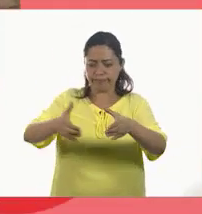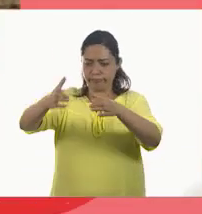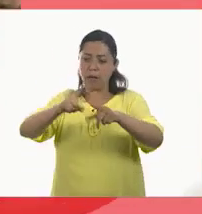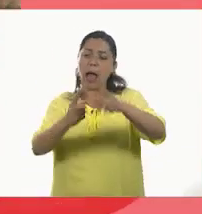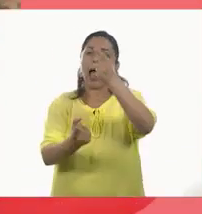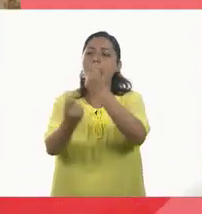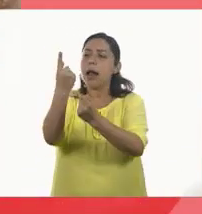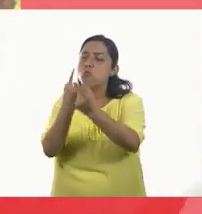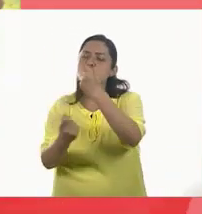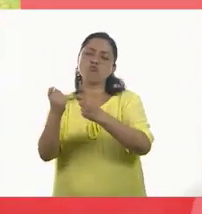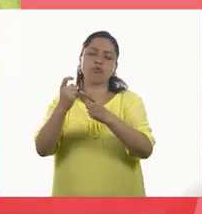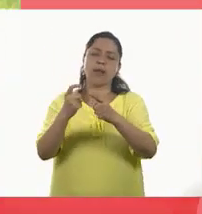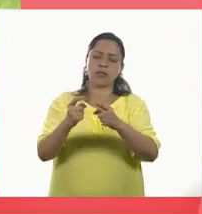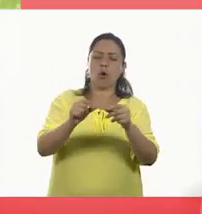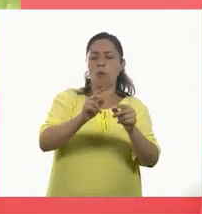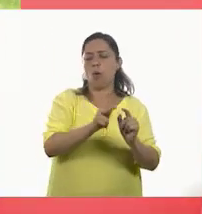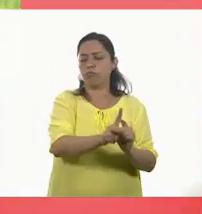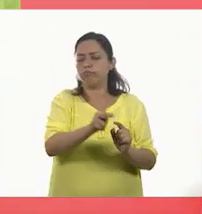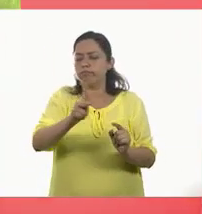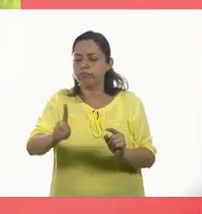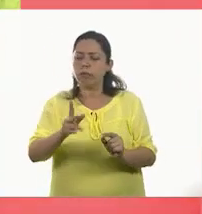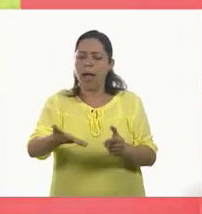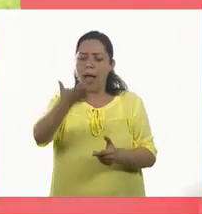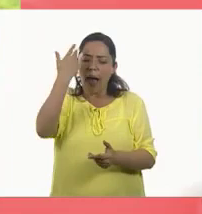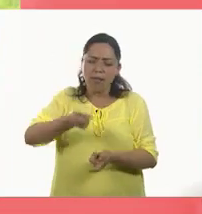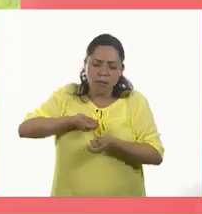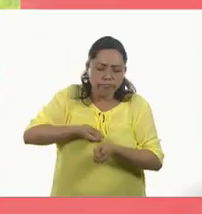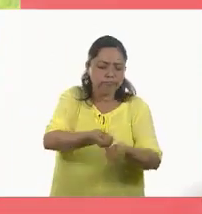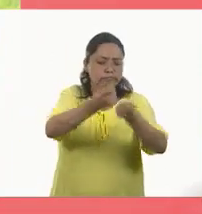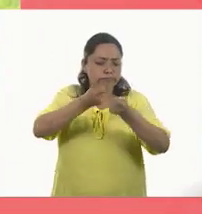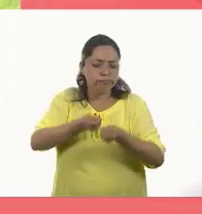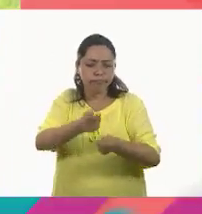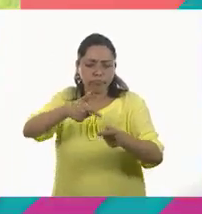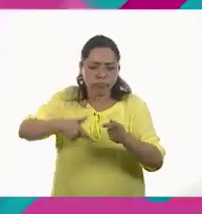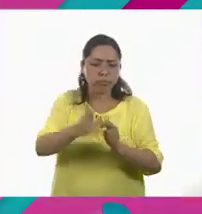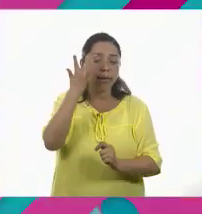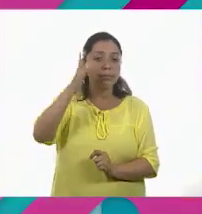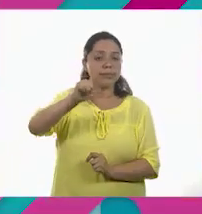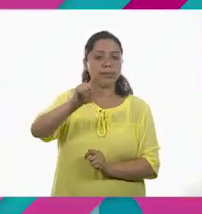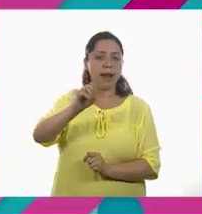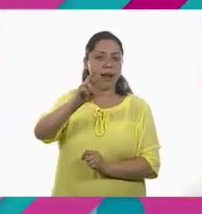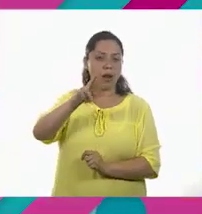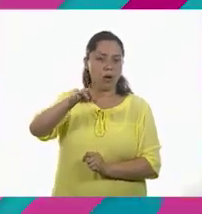esculturas parecidas a las que se excavaron en San Lorenzo Tenochtitlán.